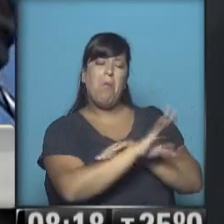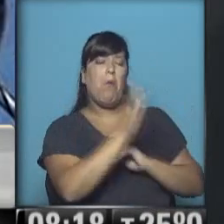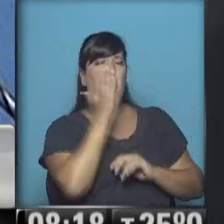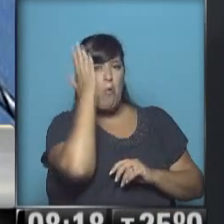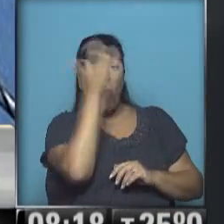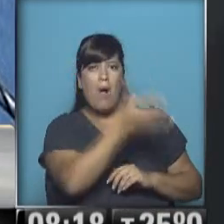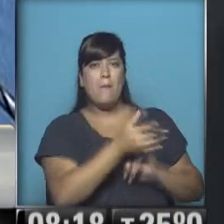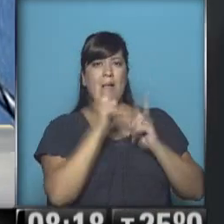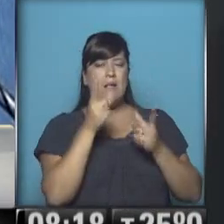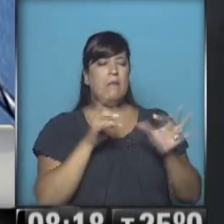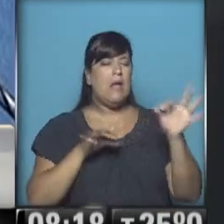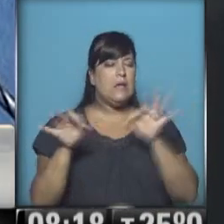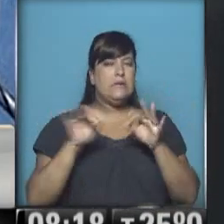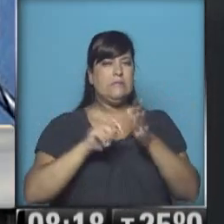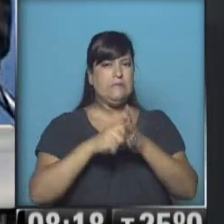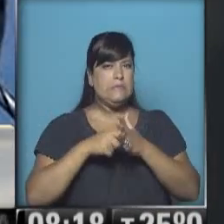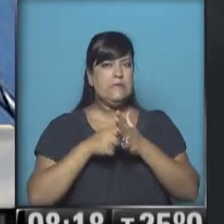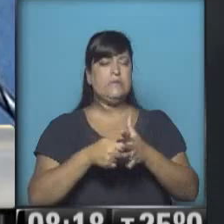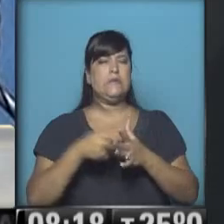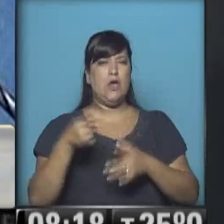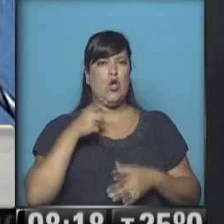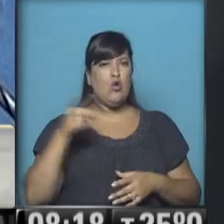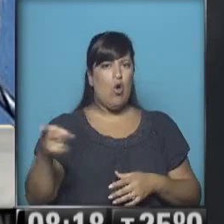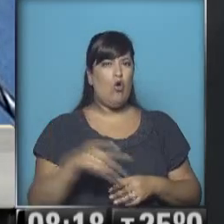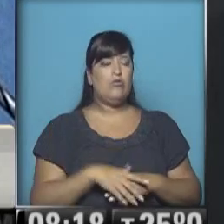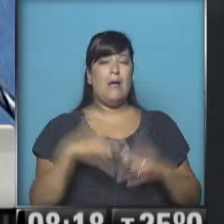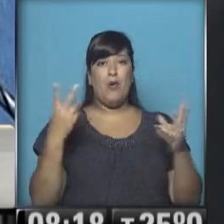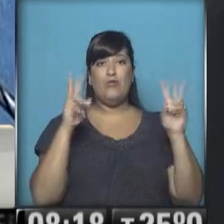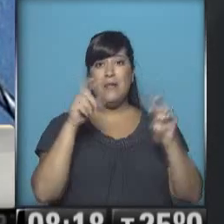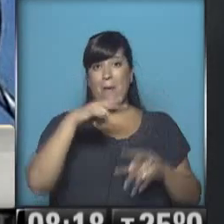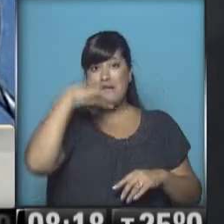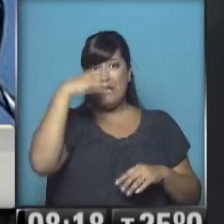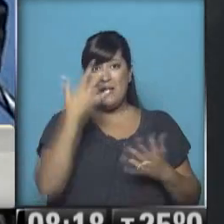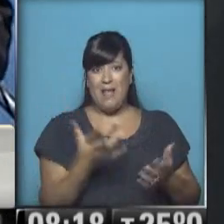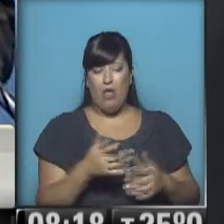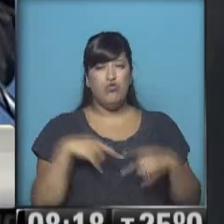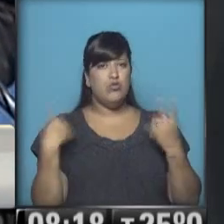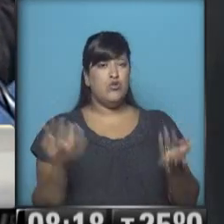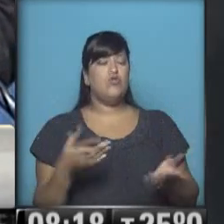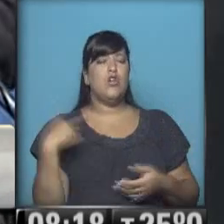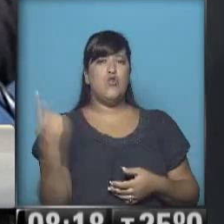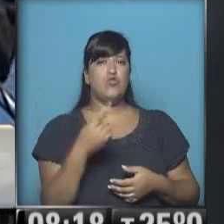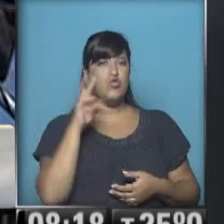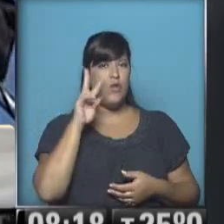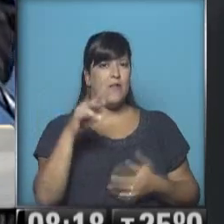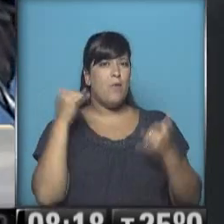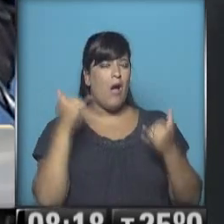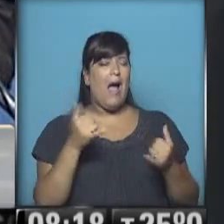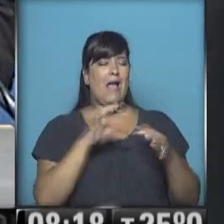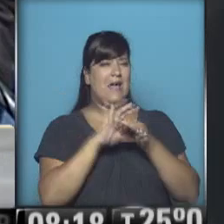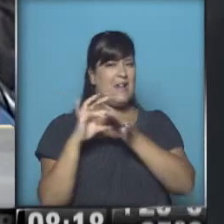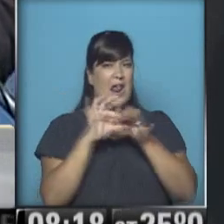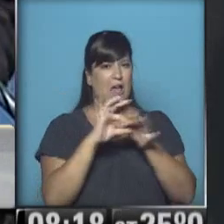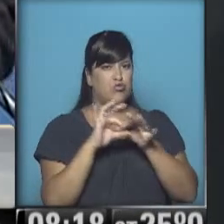permanente de hostigamiento a partir de causas inventadas. Entonces, nosotros observamos que hay una correlación directa